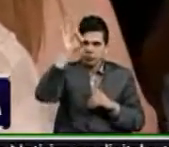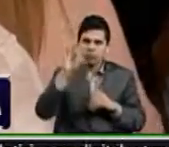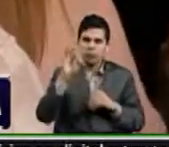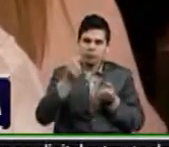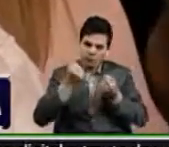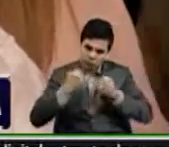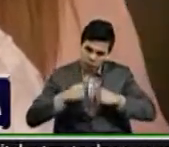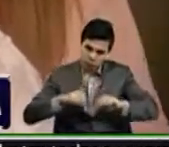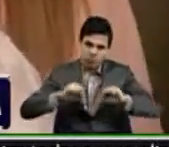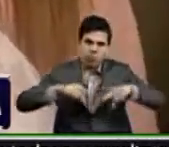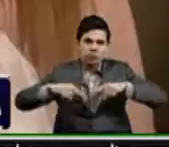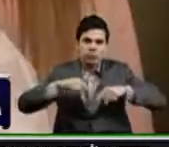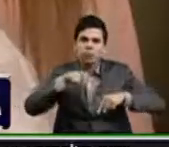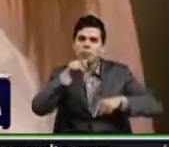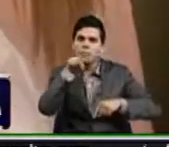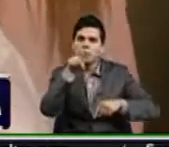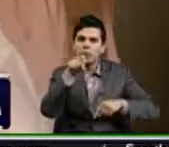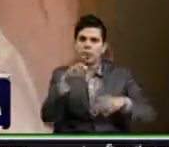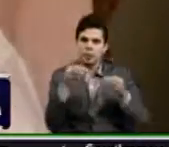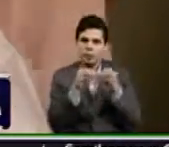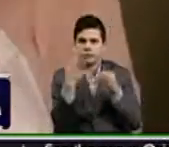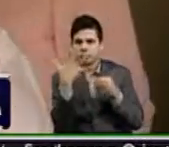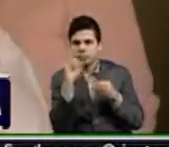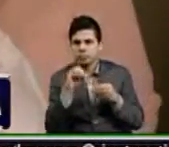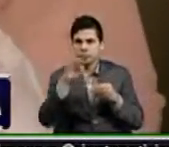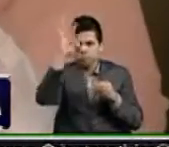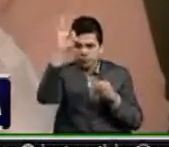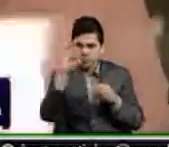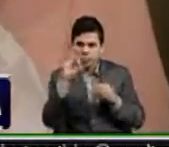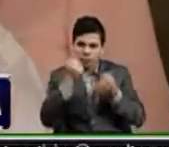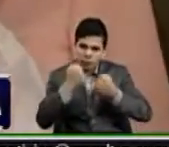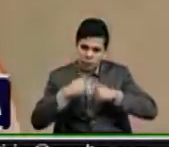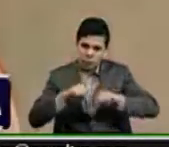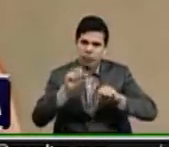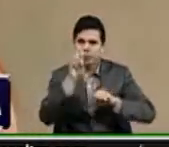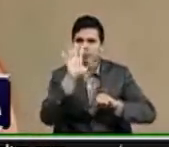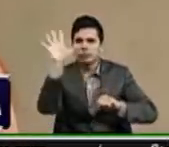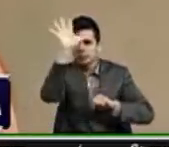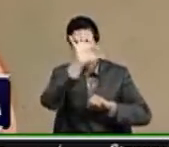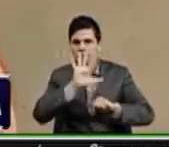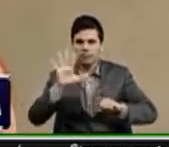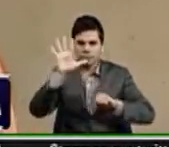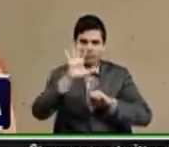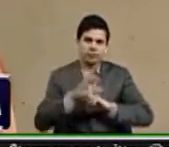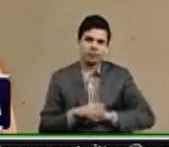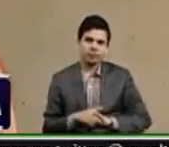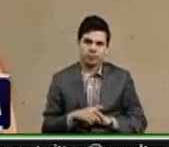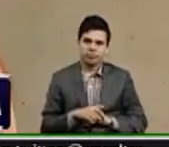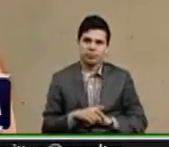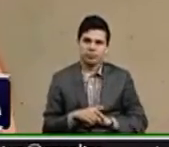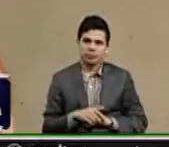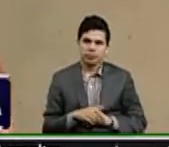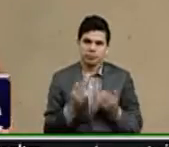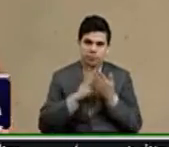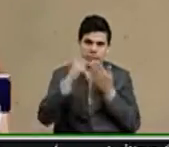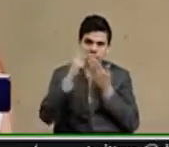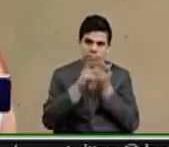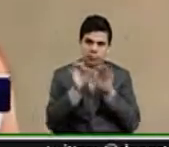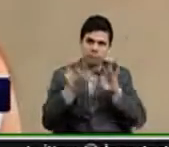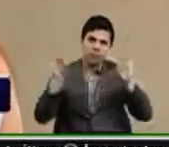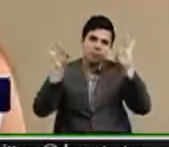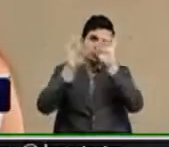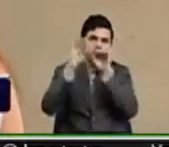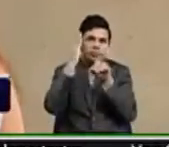un esfuerzo del municipio de Bucaramanga y el otro 50% es un esfuerzo de la nación. Este es un proyecto muy importante, sobre todo porque